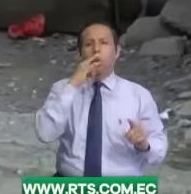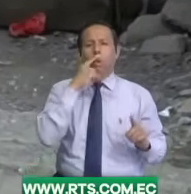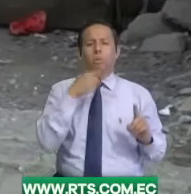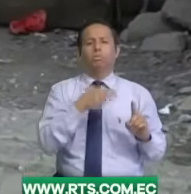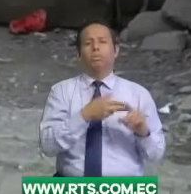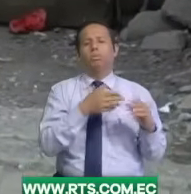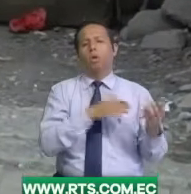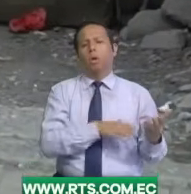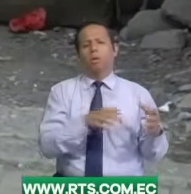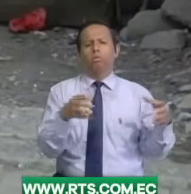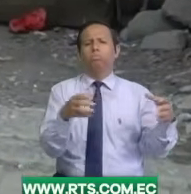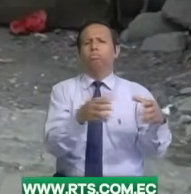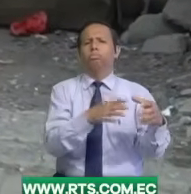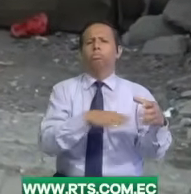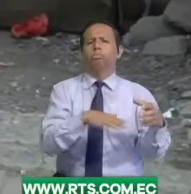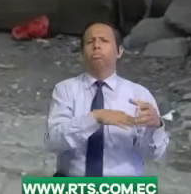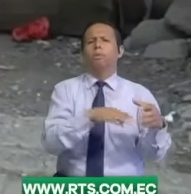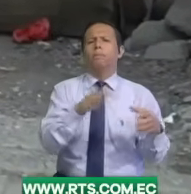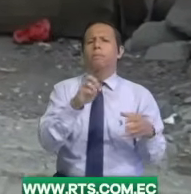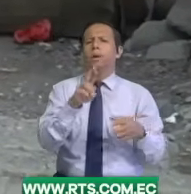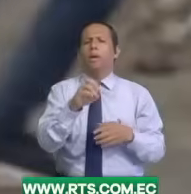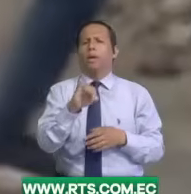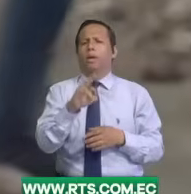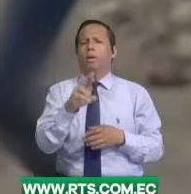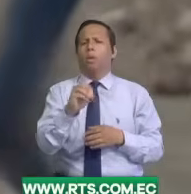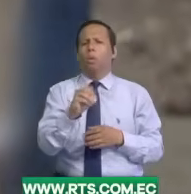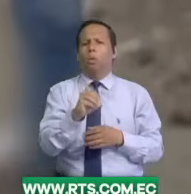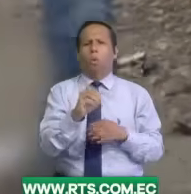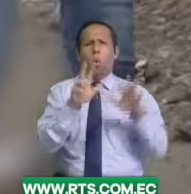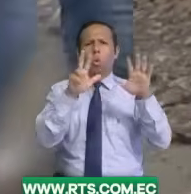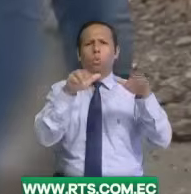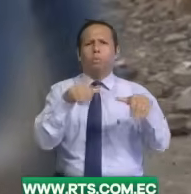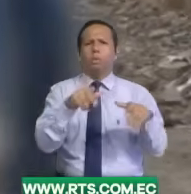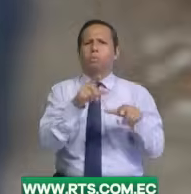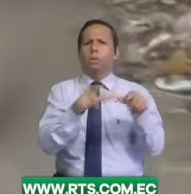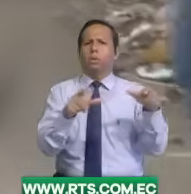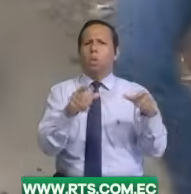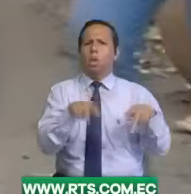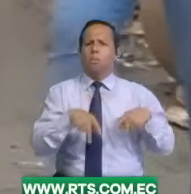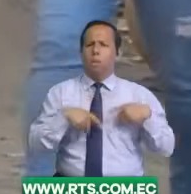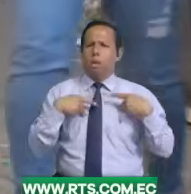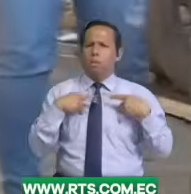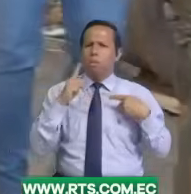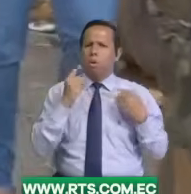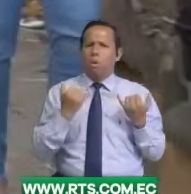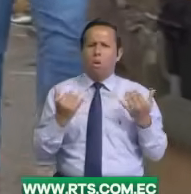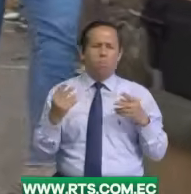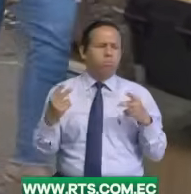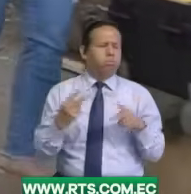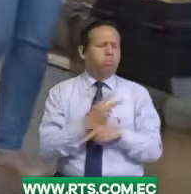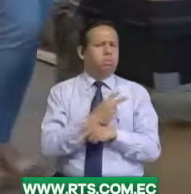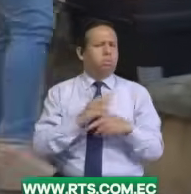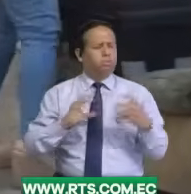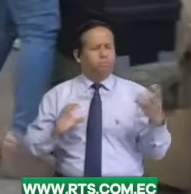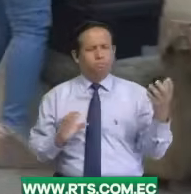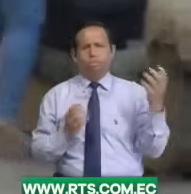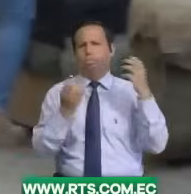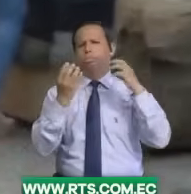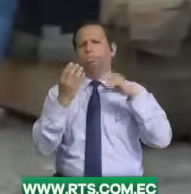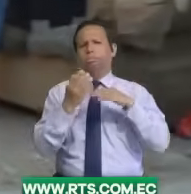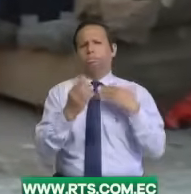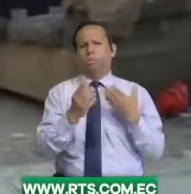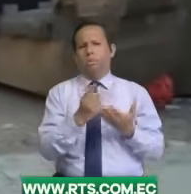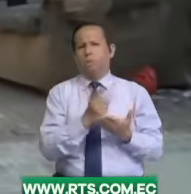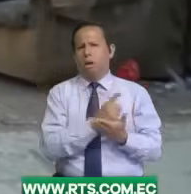una parroquia de tan solo 8.000 habitantes donde la violencia criminal ha escalado sin control durante la